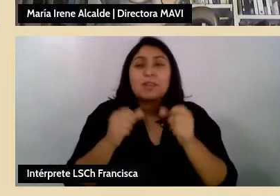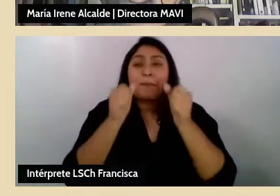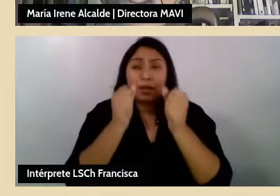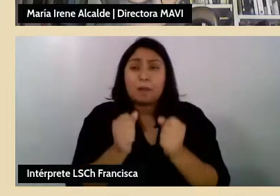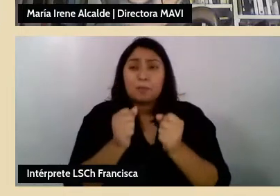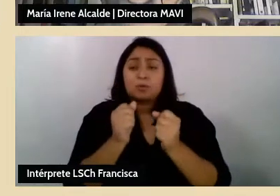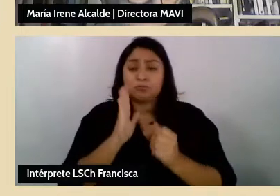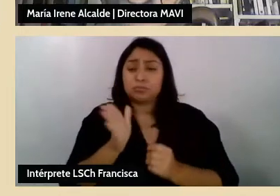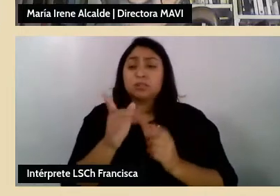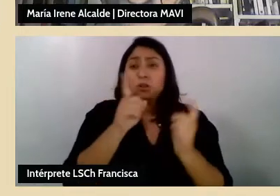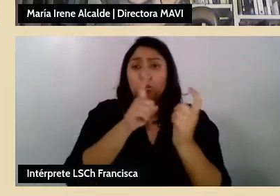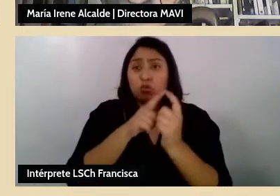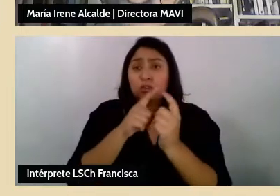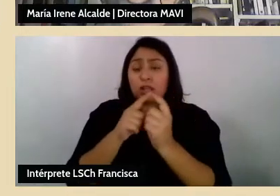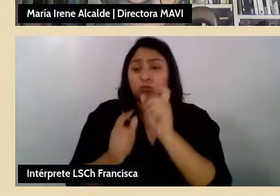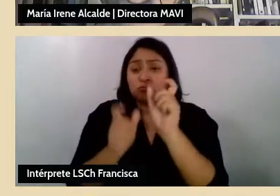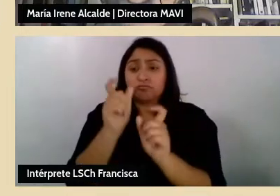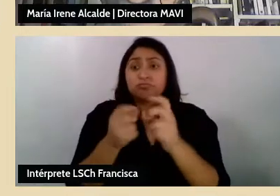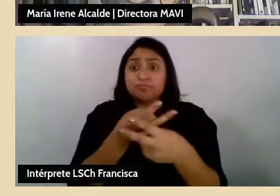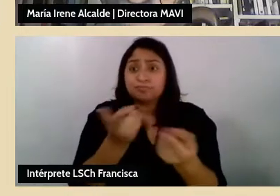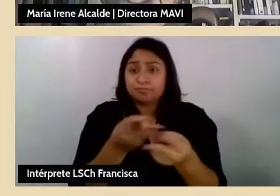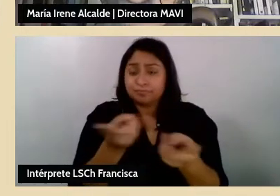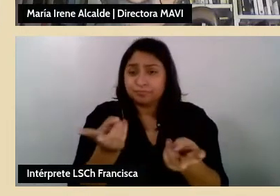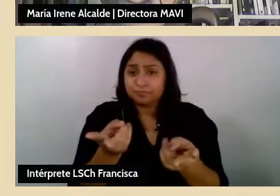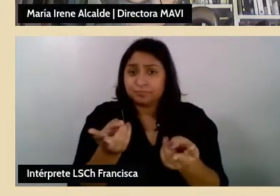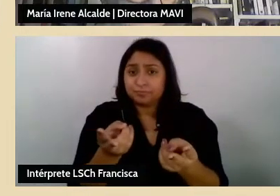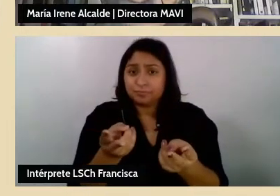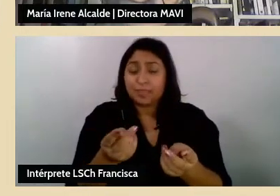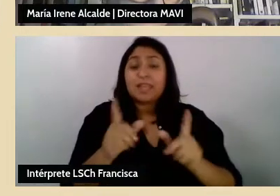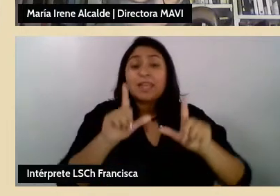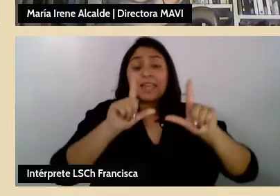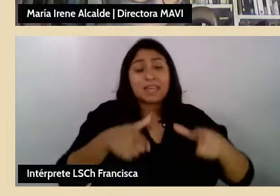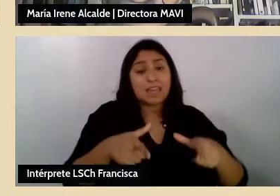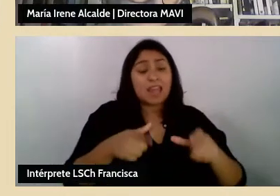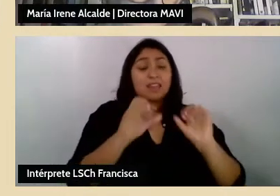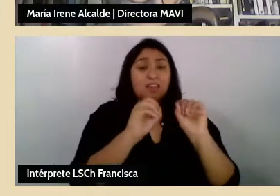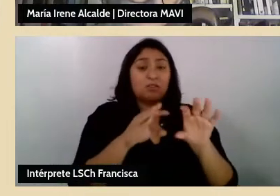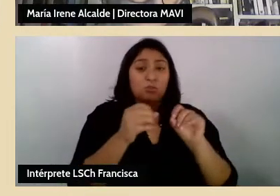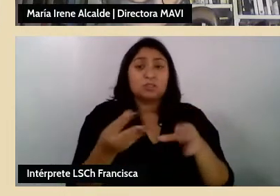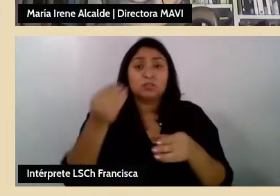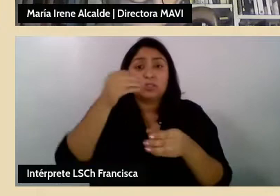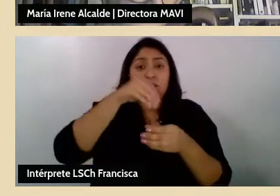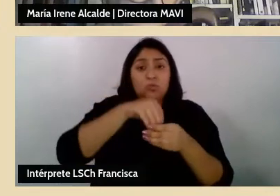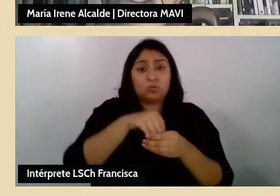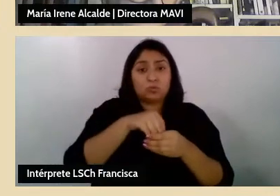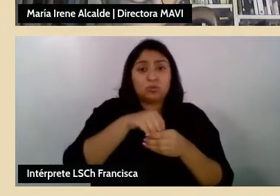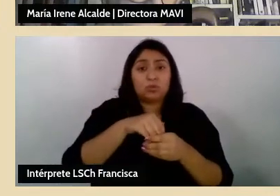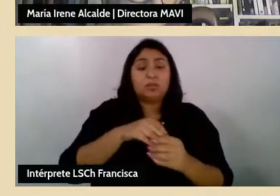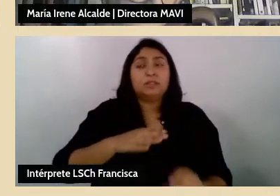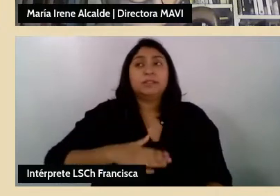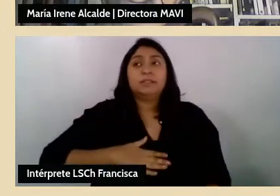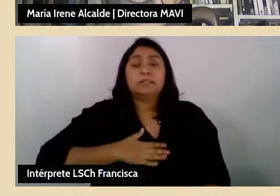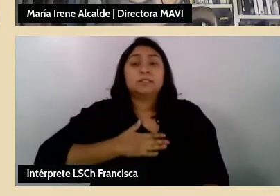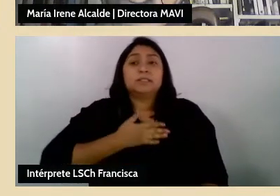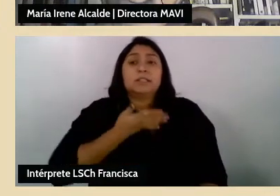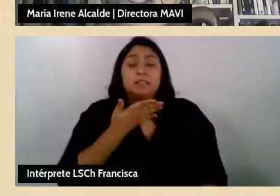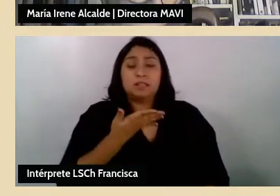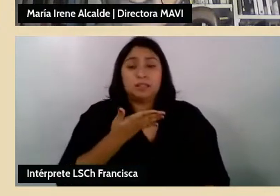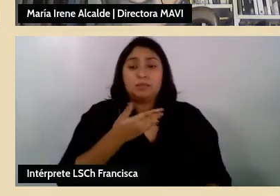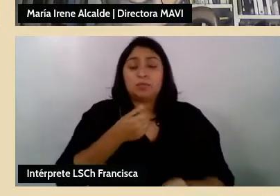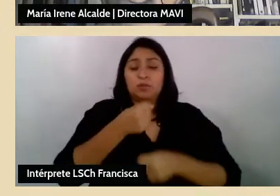con el público. Y desde el área de educación e inclusión sentimos que este año se fueron